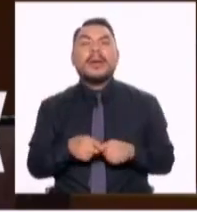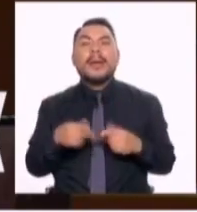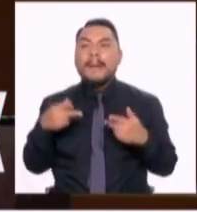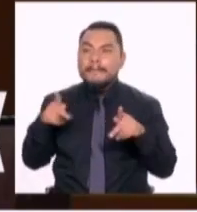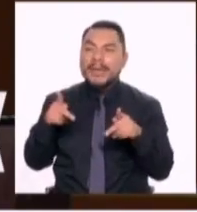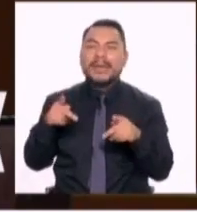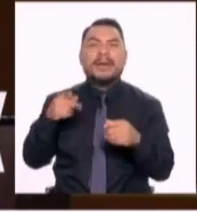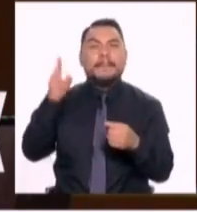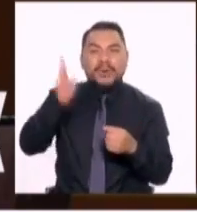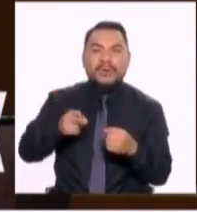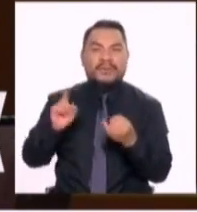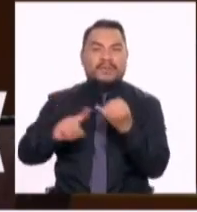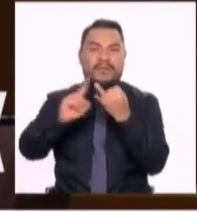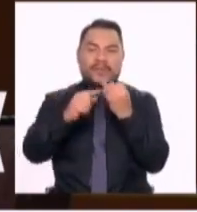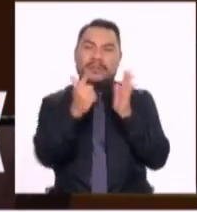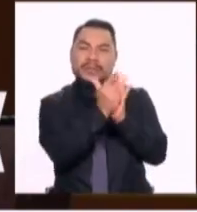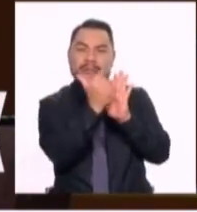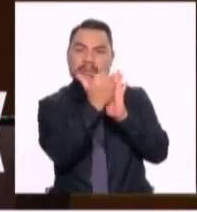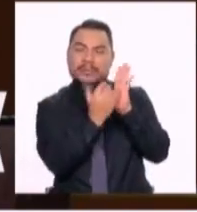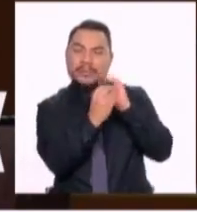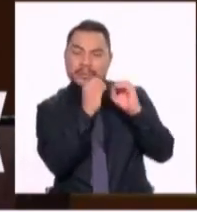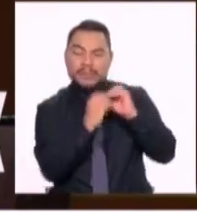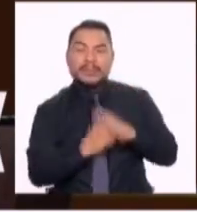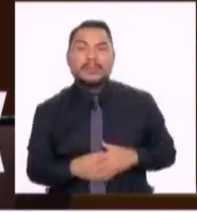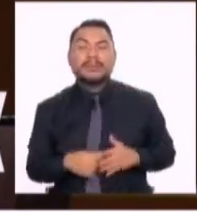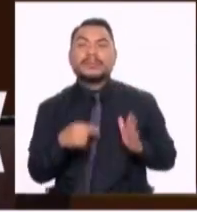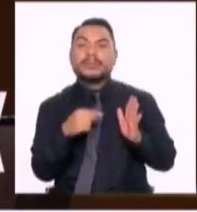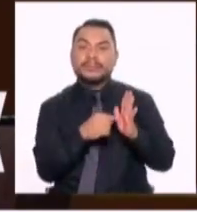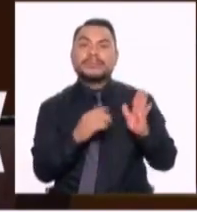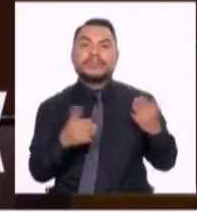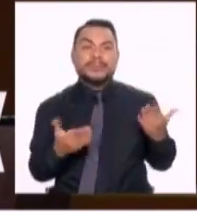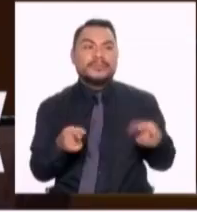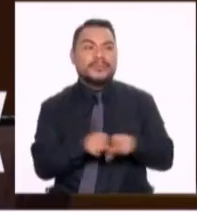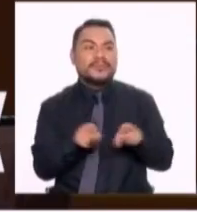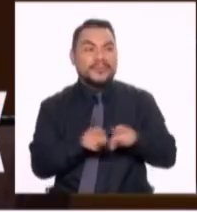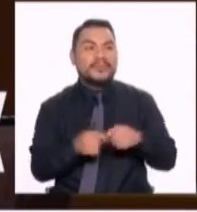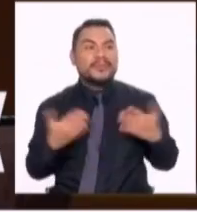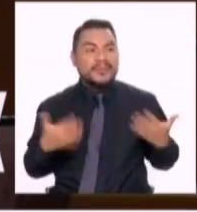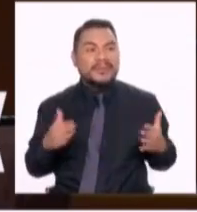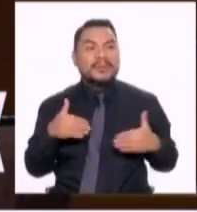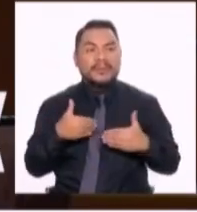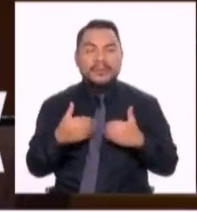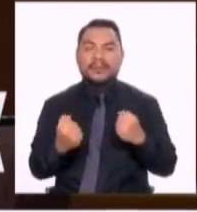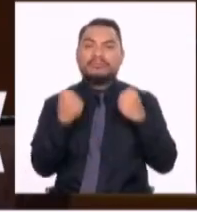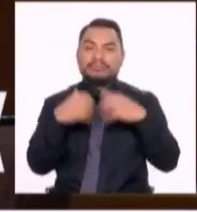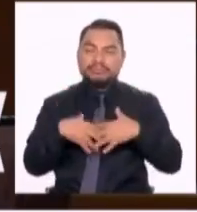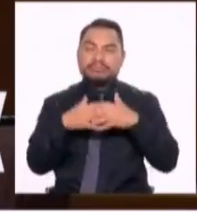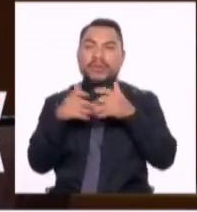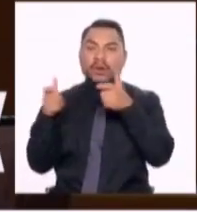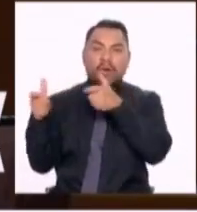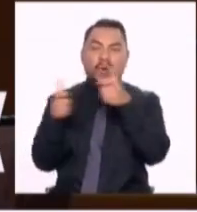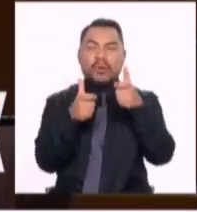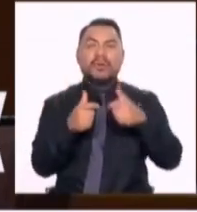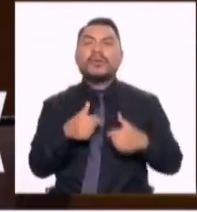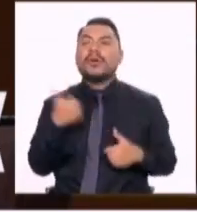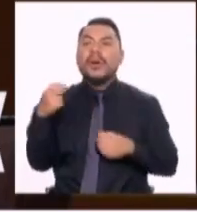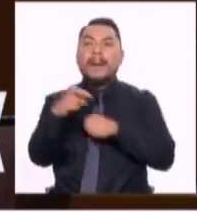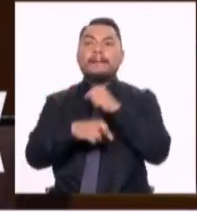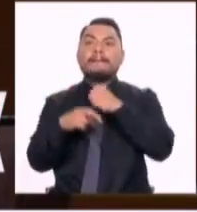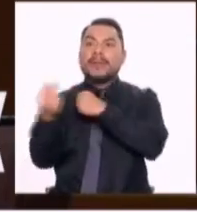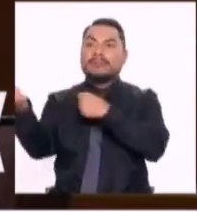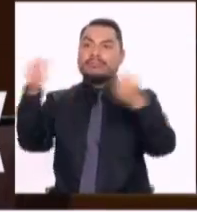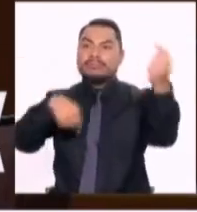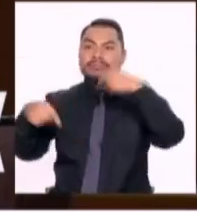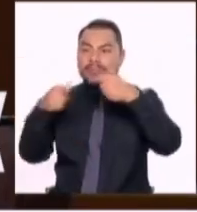y cultivables y fertilizantes, ¿no?, o fertilizados del mundo. Acá nos producimos de toda especie